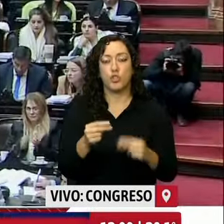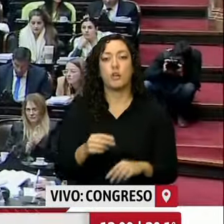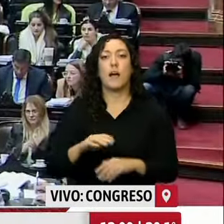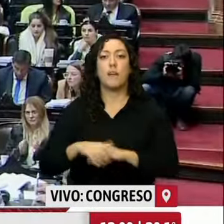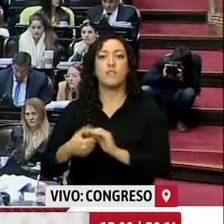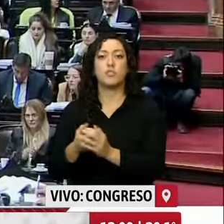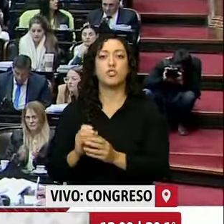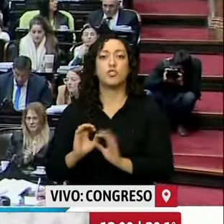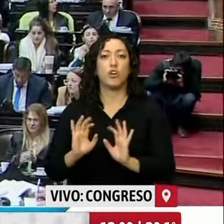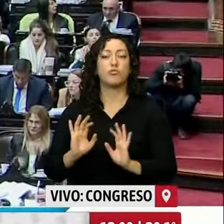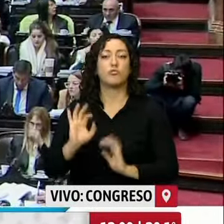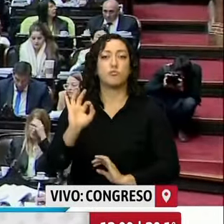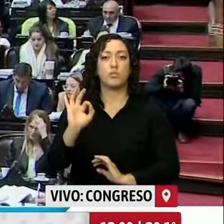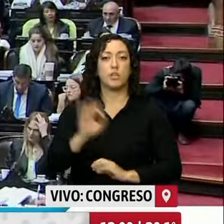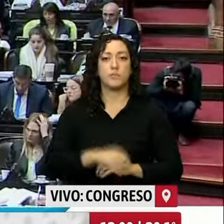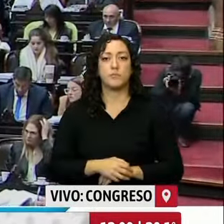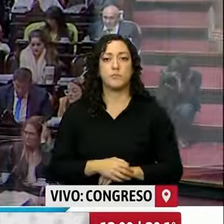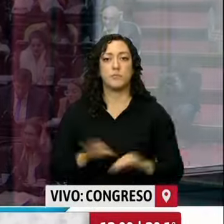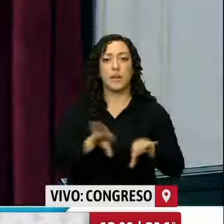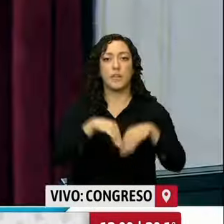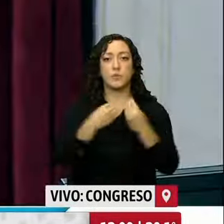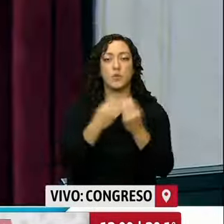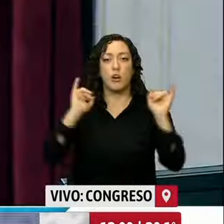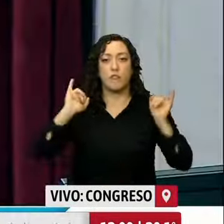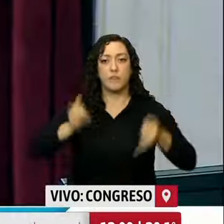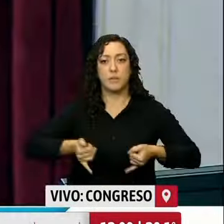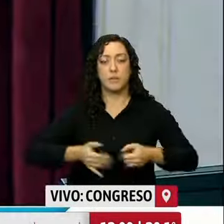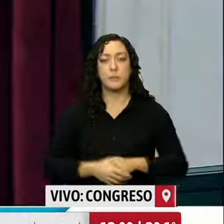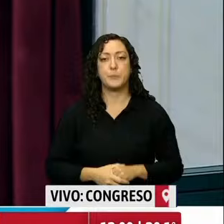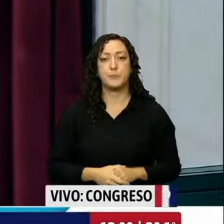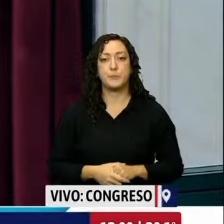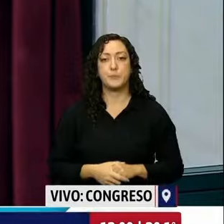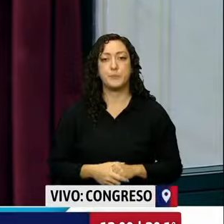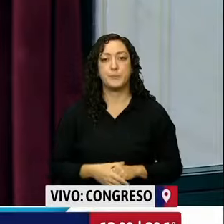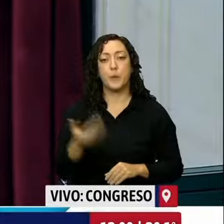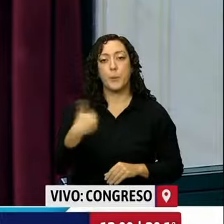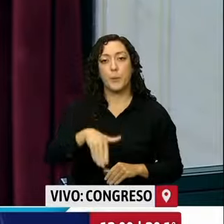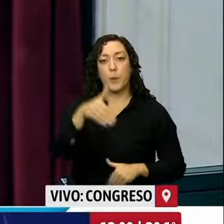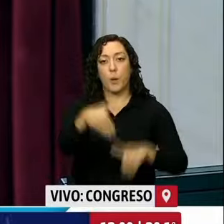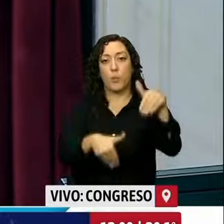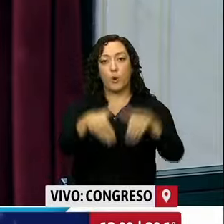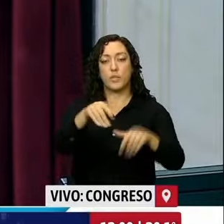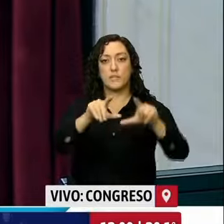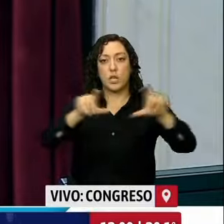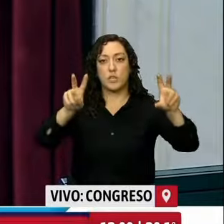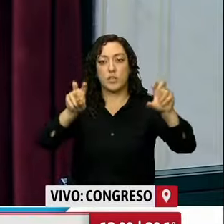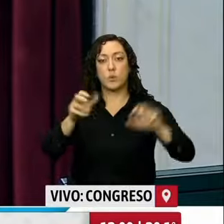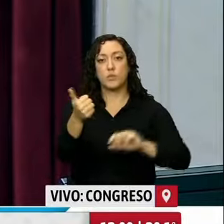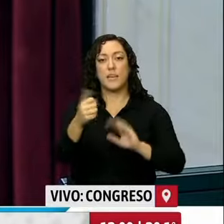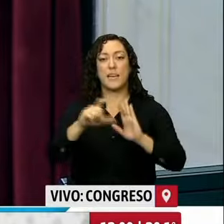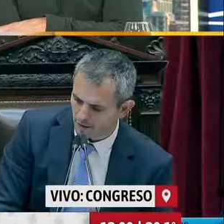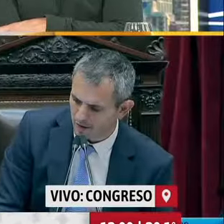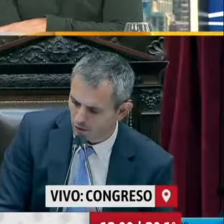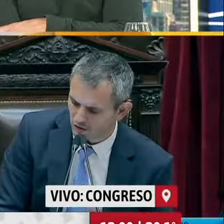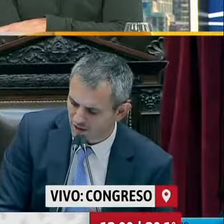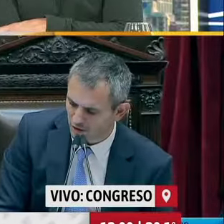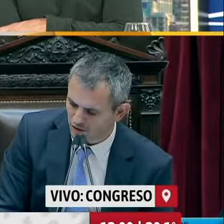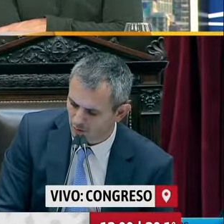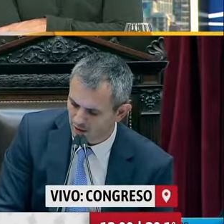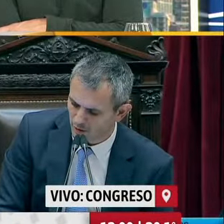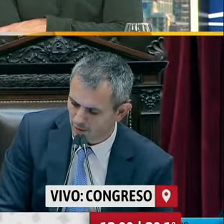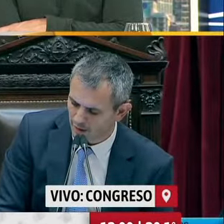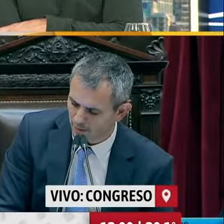abstención resulta afirmativo a continuación me parece demasiado apresurado pero lo tenemos que ver lo vamos a ver en producción Lo